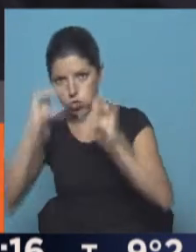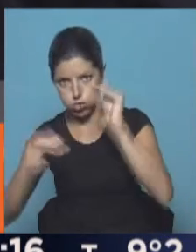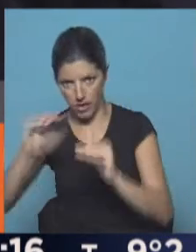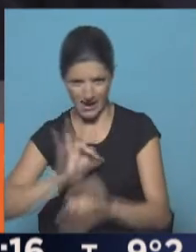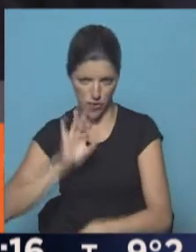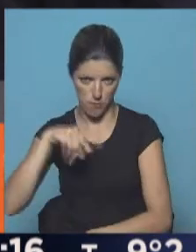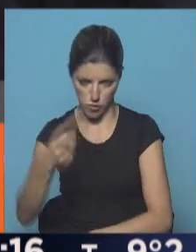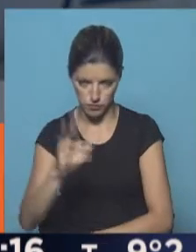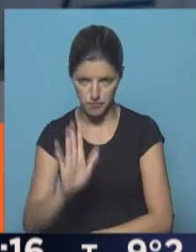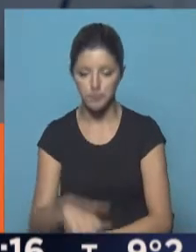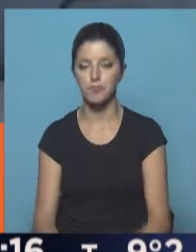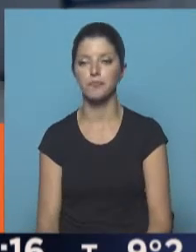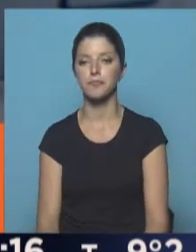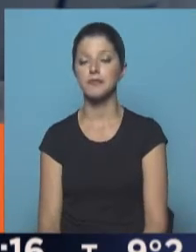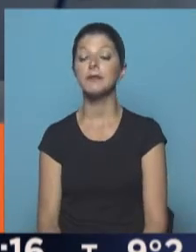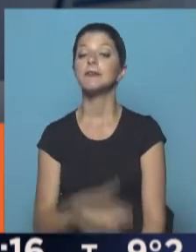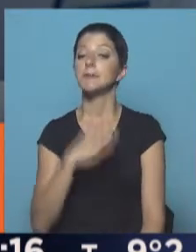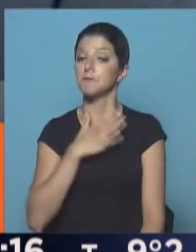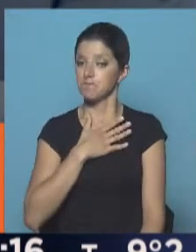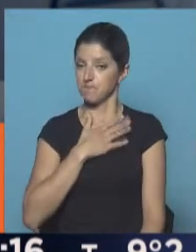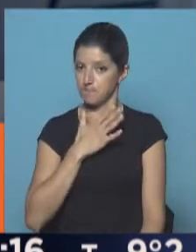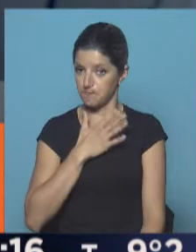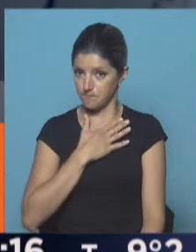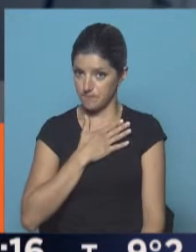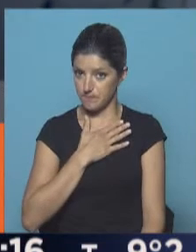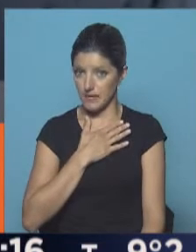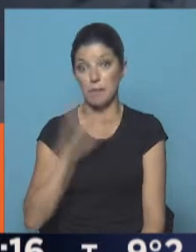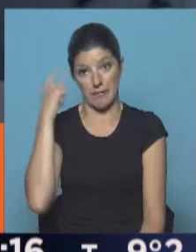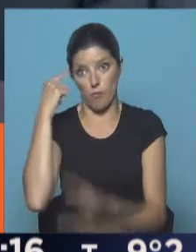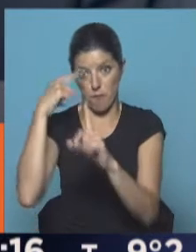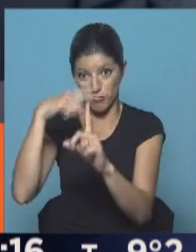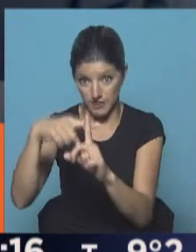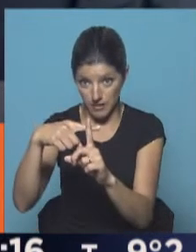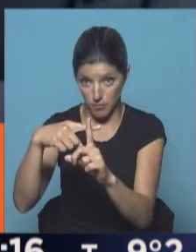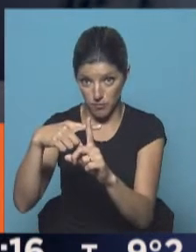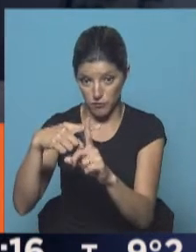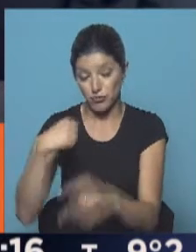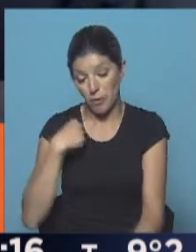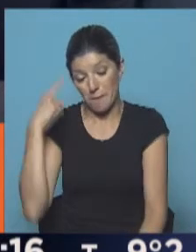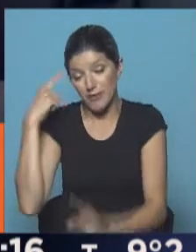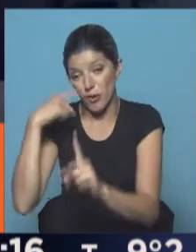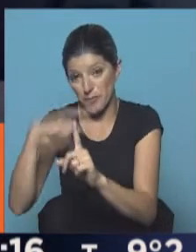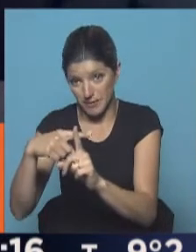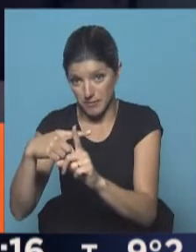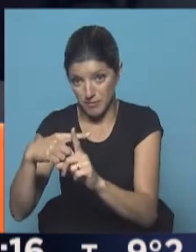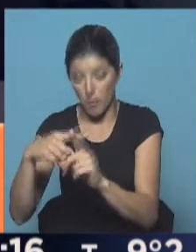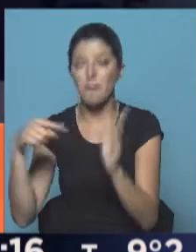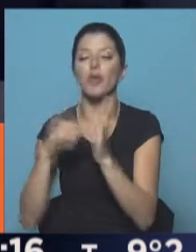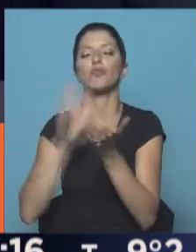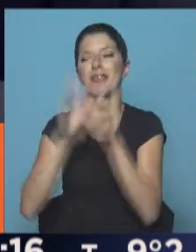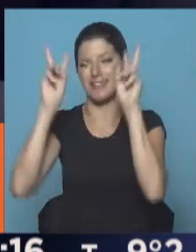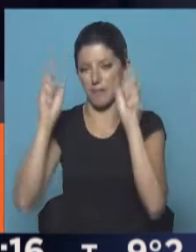viene. Yo creo personalmente, y siendo optimista, que lo soy, pero siendo optimista sobre la